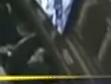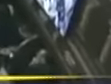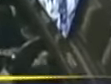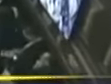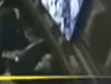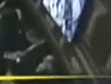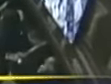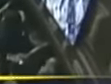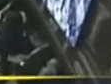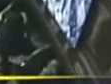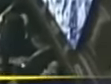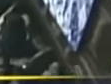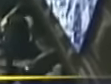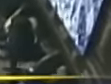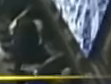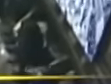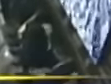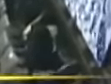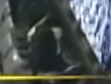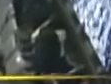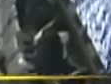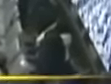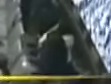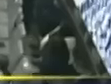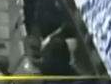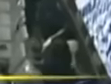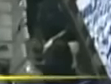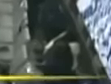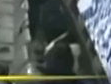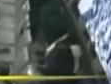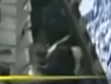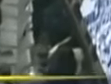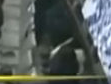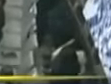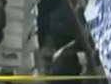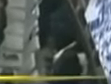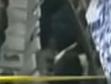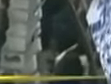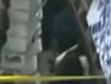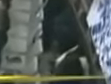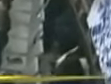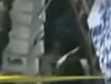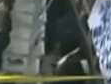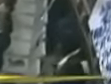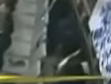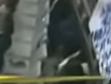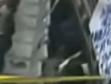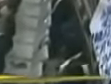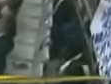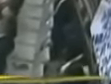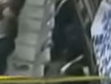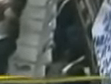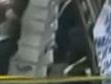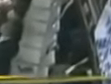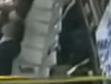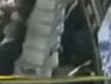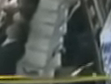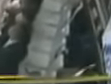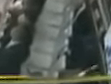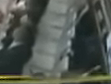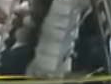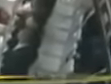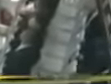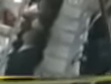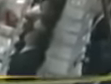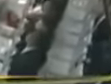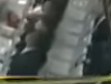para este año 2024, que también requiere sacrificios para esas grandes victorias del pueblo